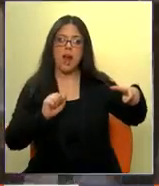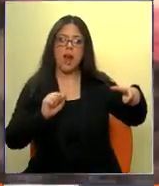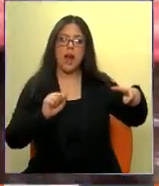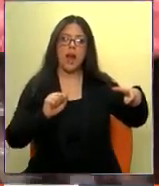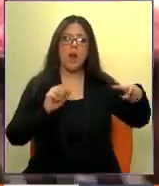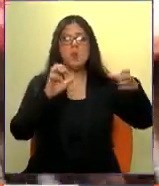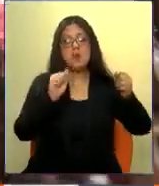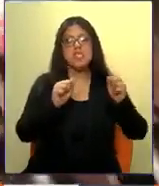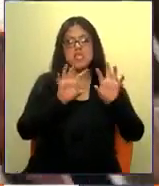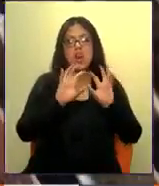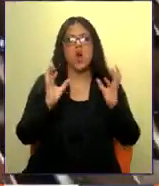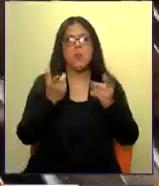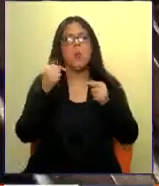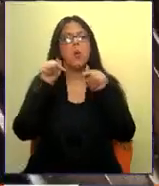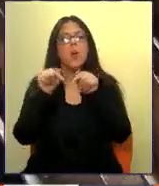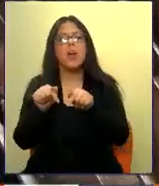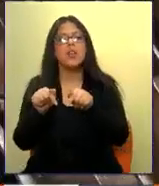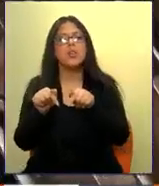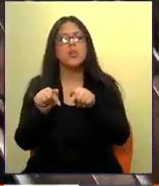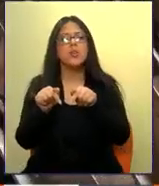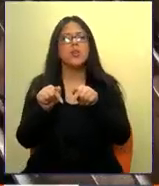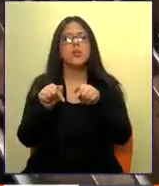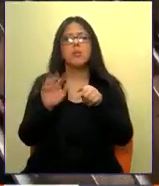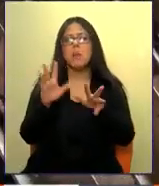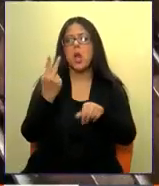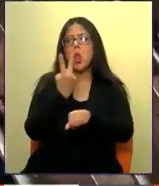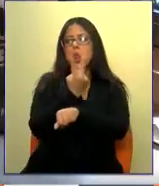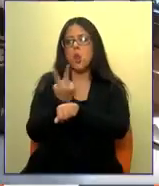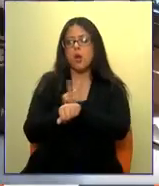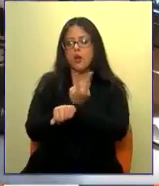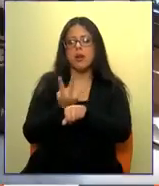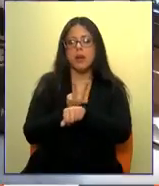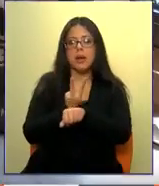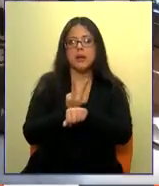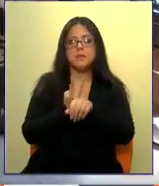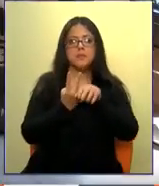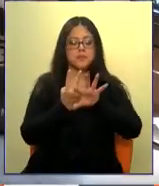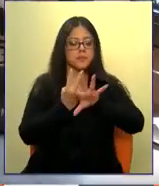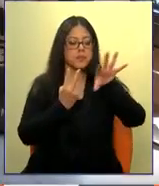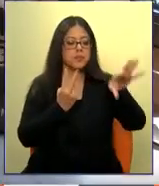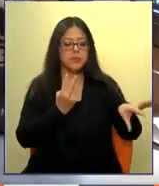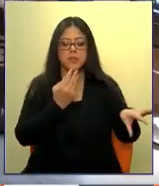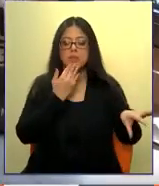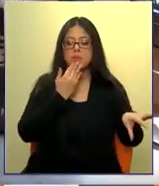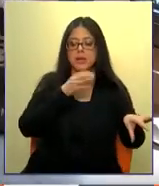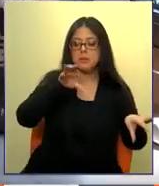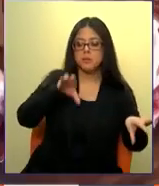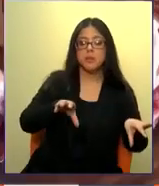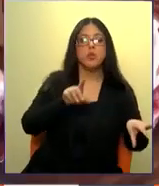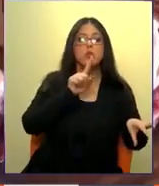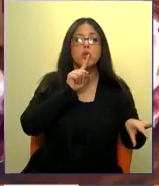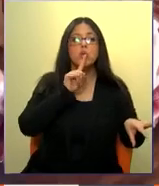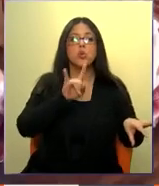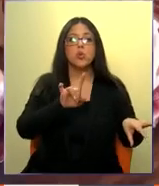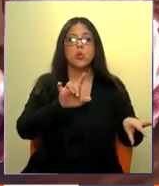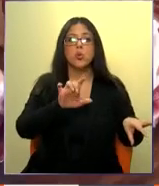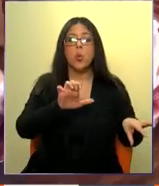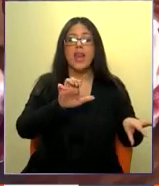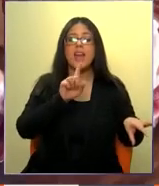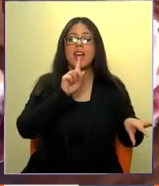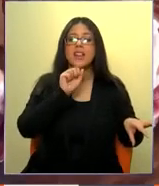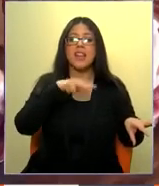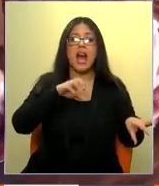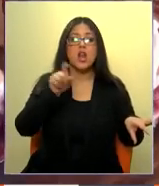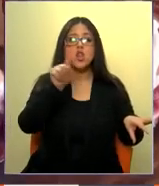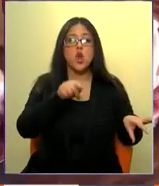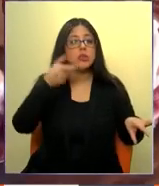completo, pero esto lo vamos a hacer, son como unas 2 horas más o menos. Por otro lado tenemos estos tuétanos de vacuno que traen en